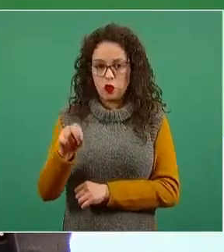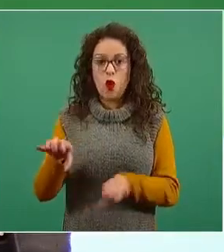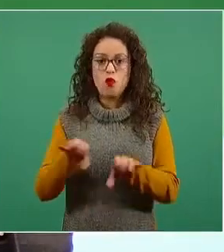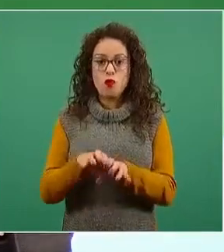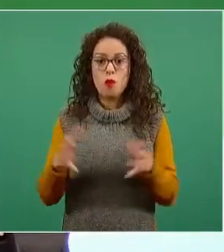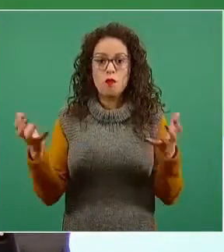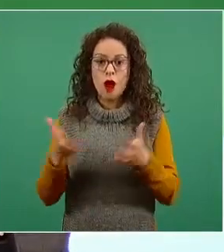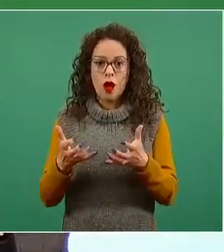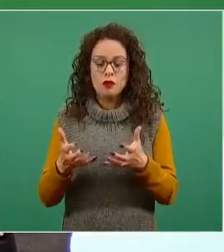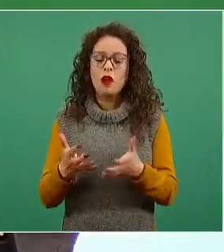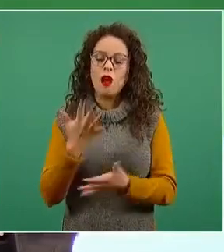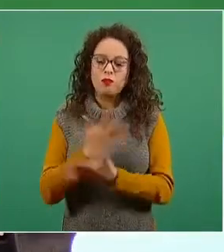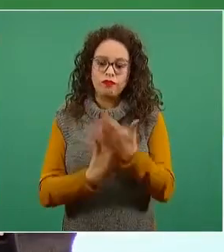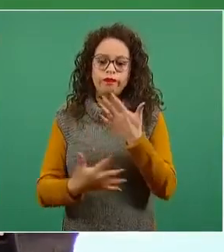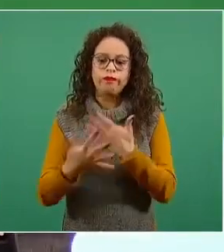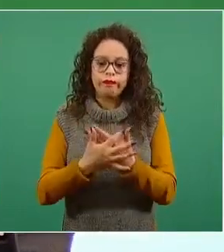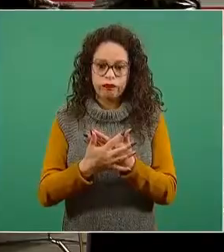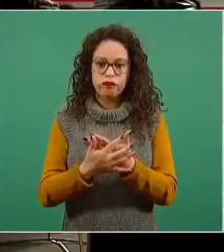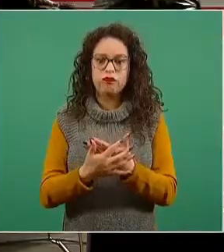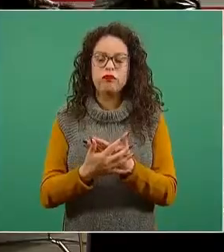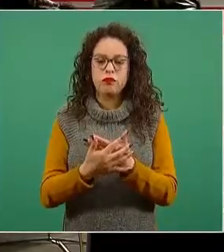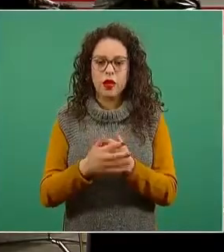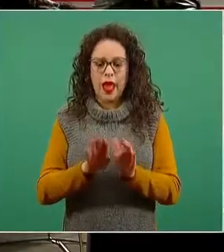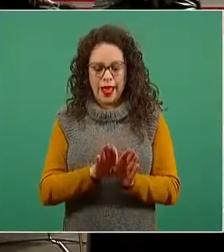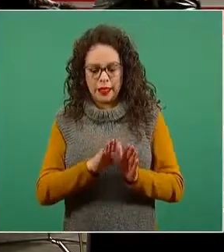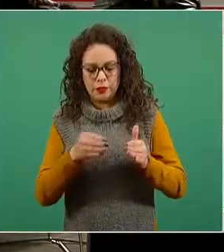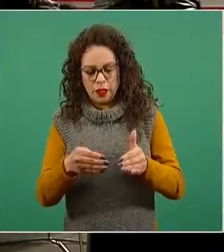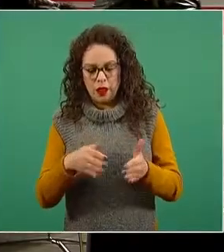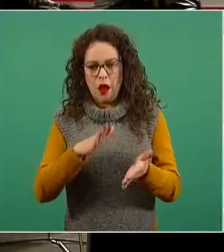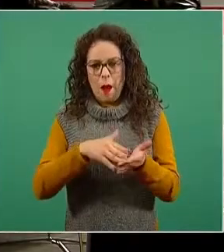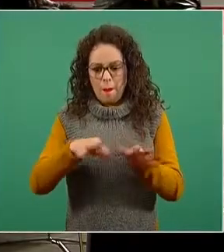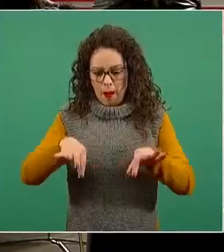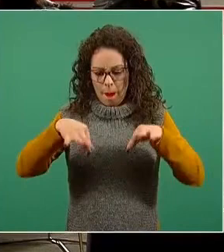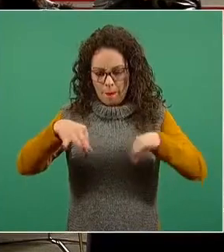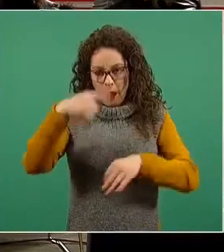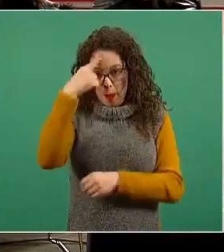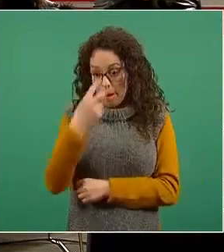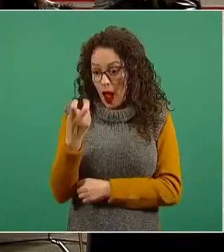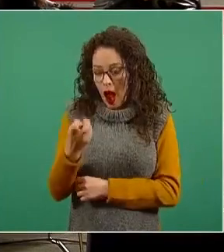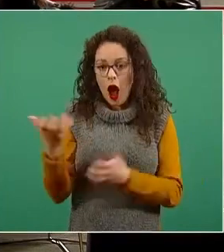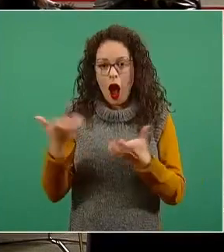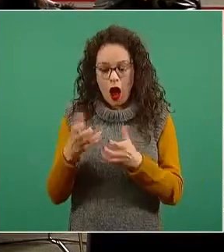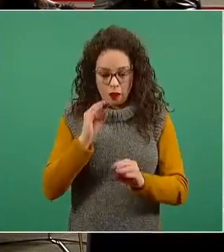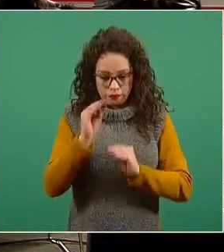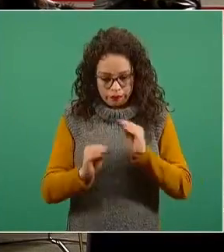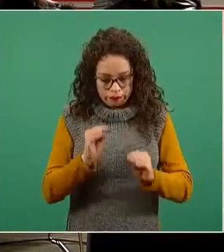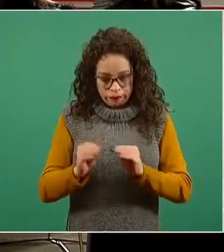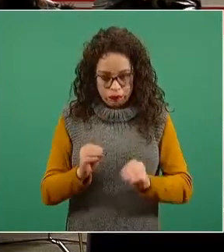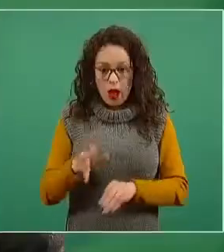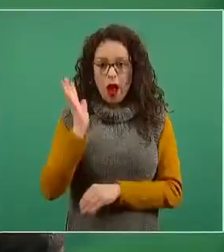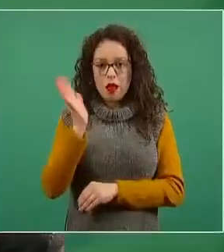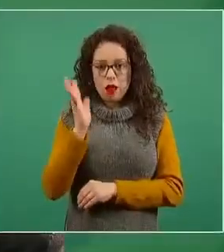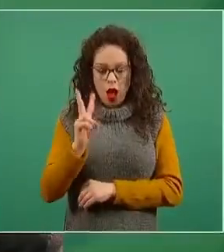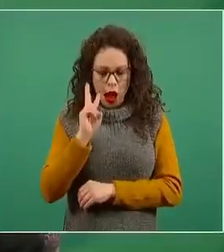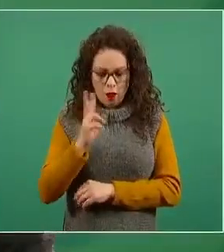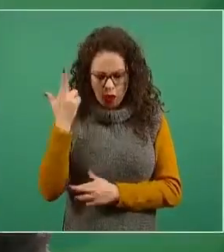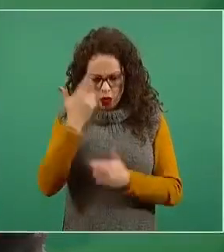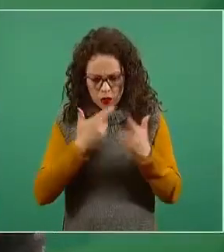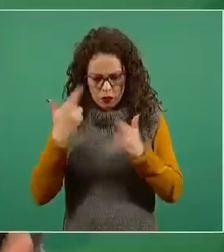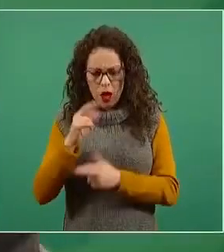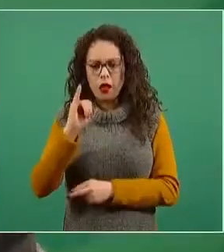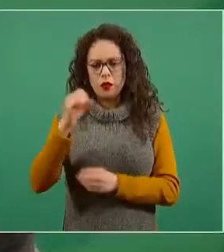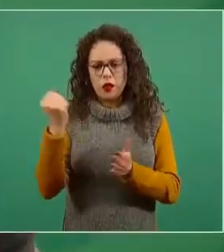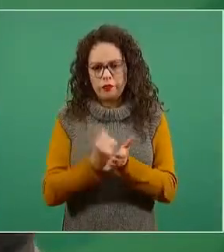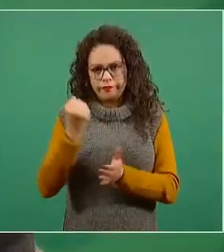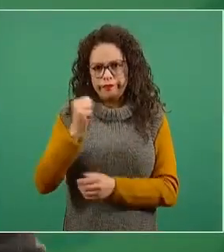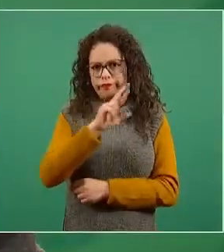manual en un formato específico que fue diseñado para este propósito y que fue validado y reconocido por tanto las